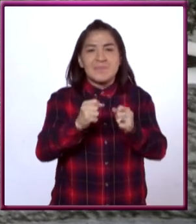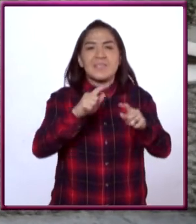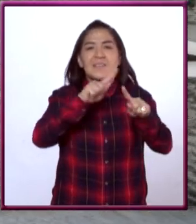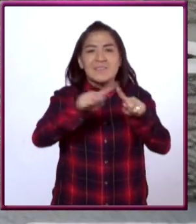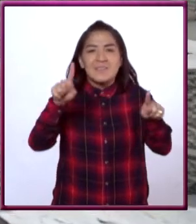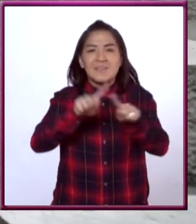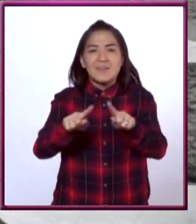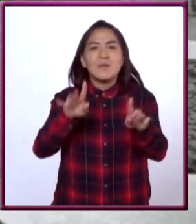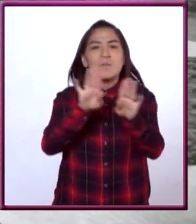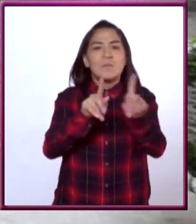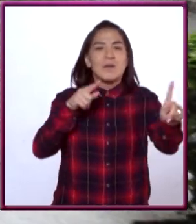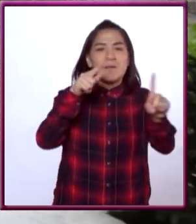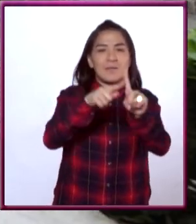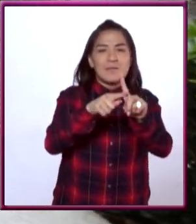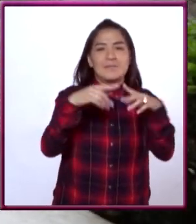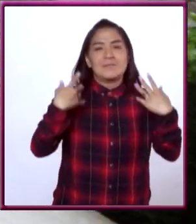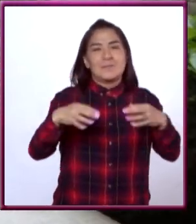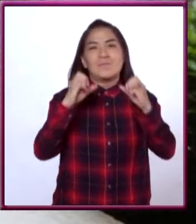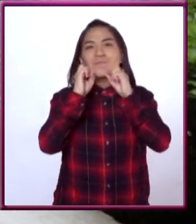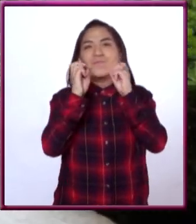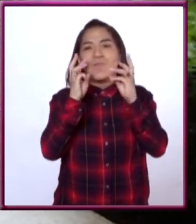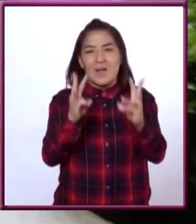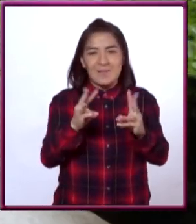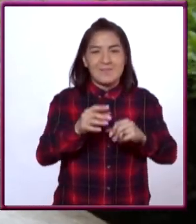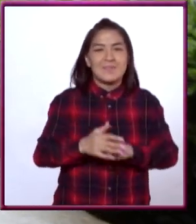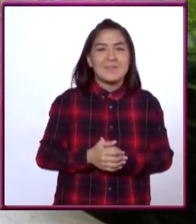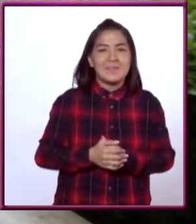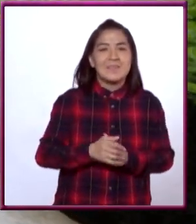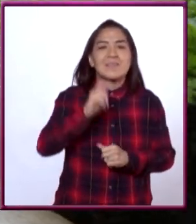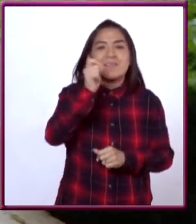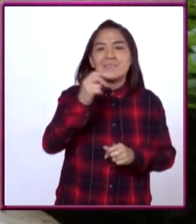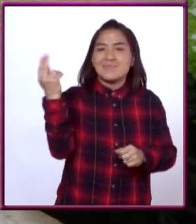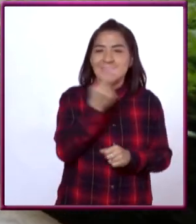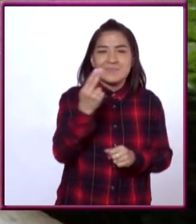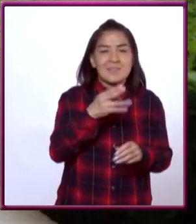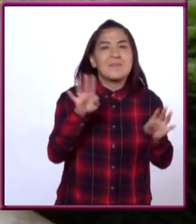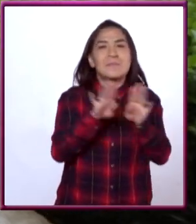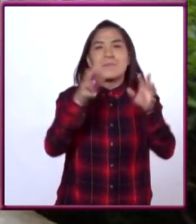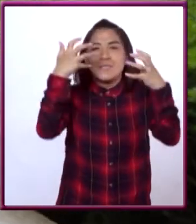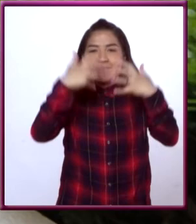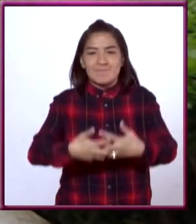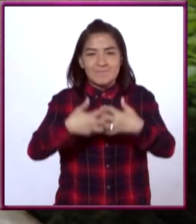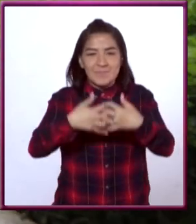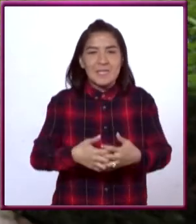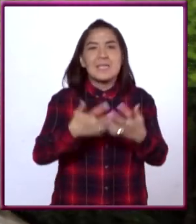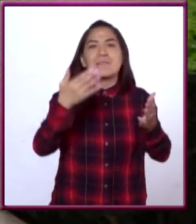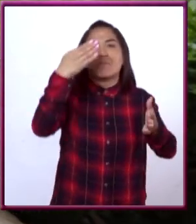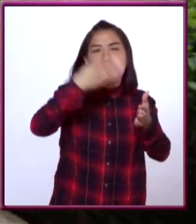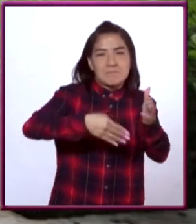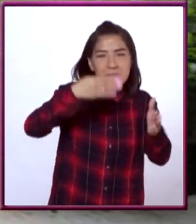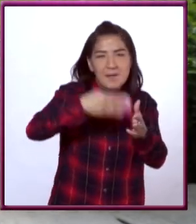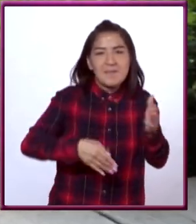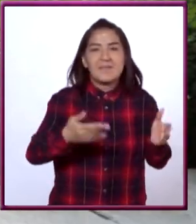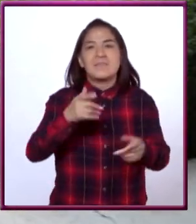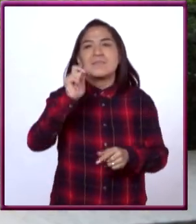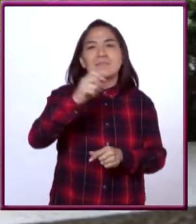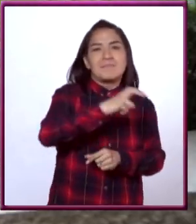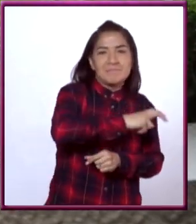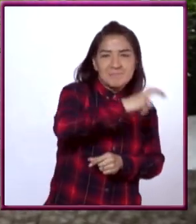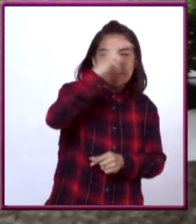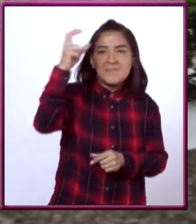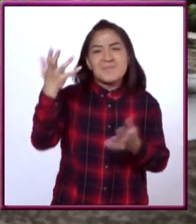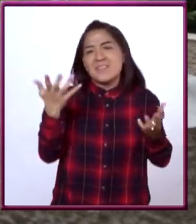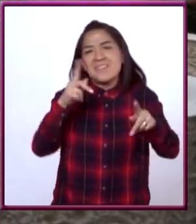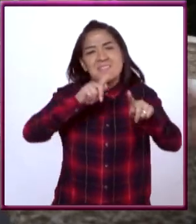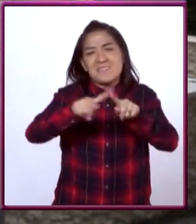Hacer piezas que encajen perfectamente con otra, ¡wow! Es que es necesario en ciertas industrias, como en la automotriz, la